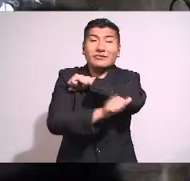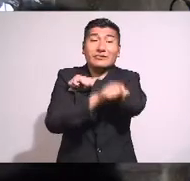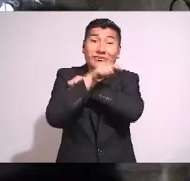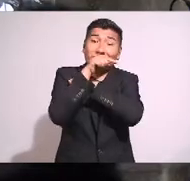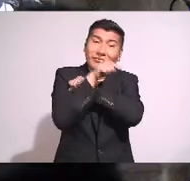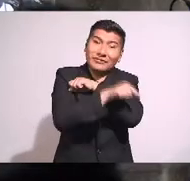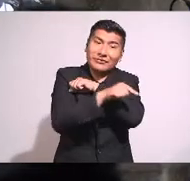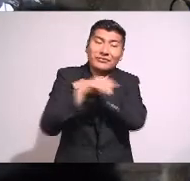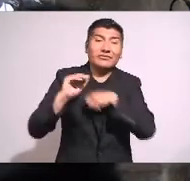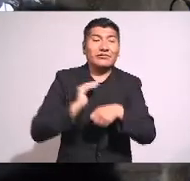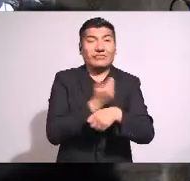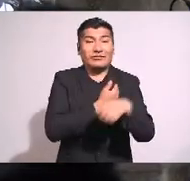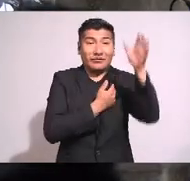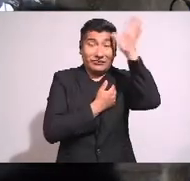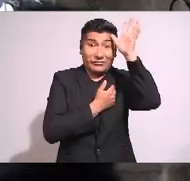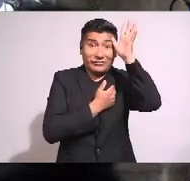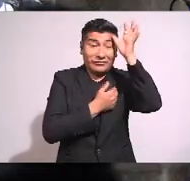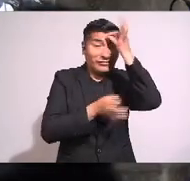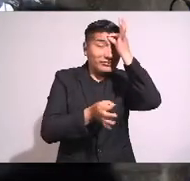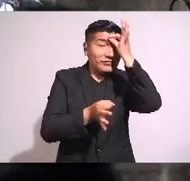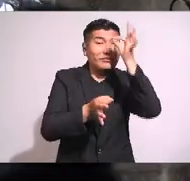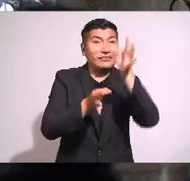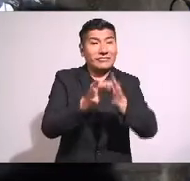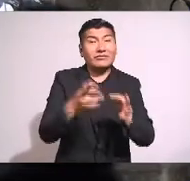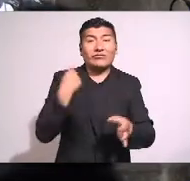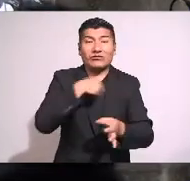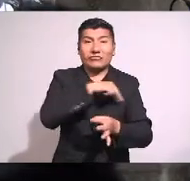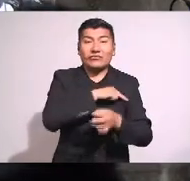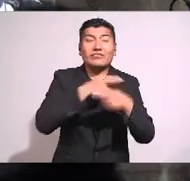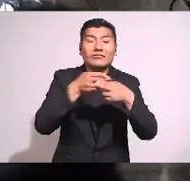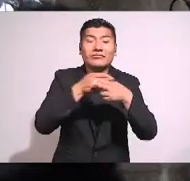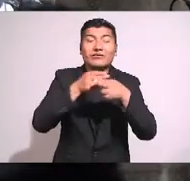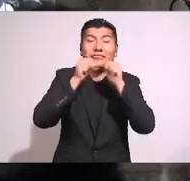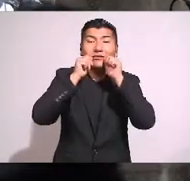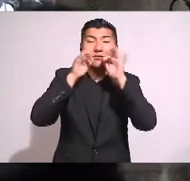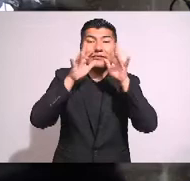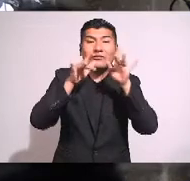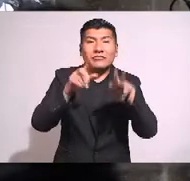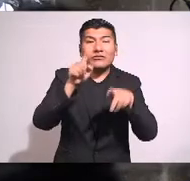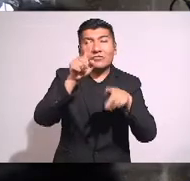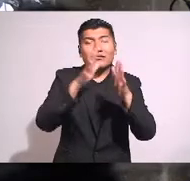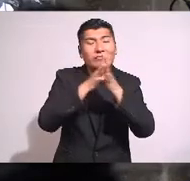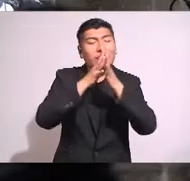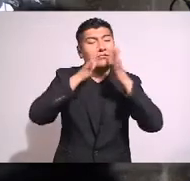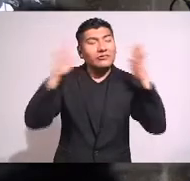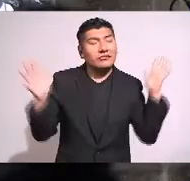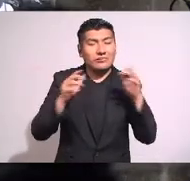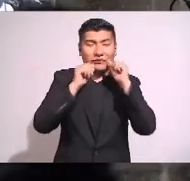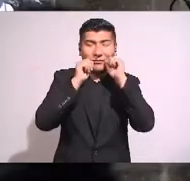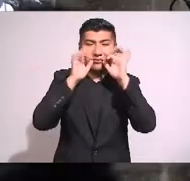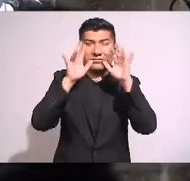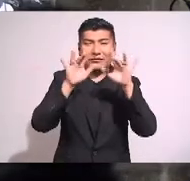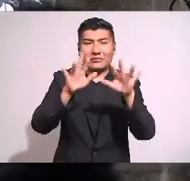nuestro padre en la fe, que seremos bendecidos con una gran bendición.